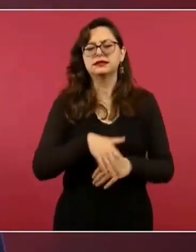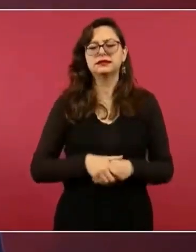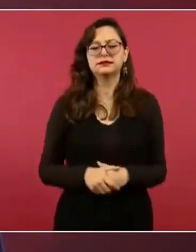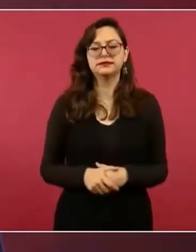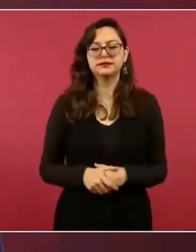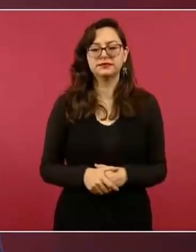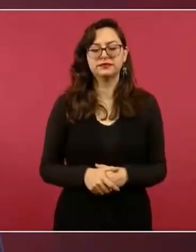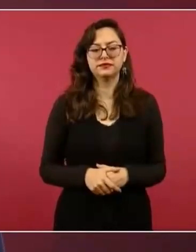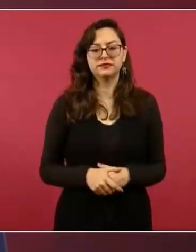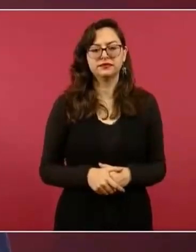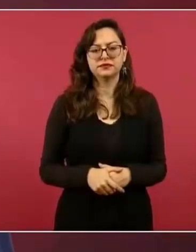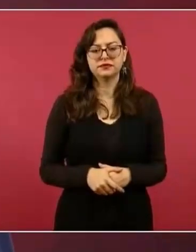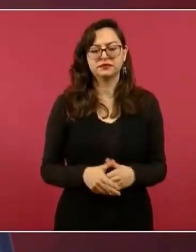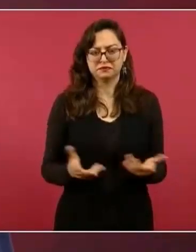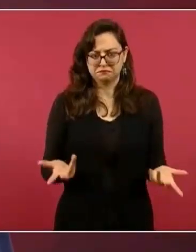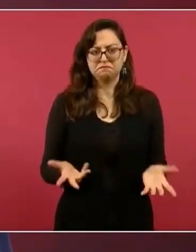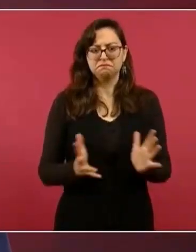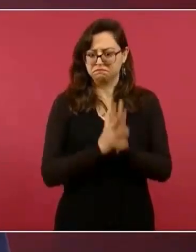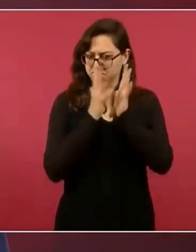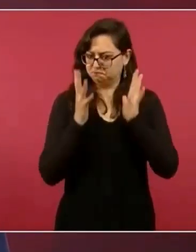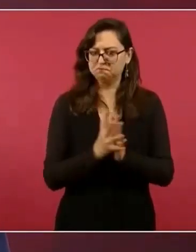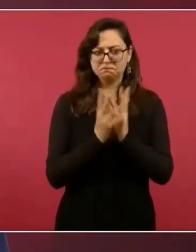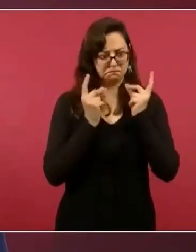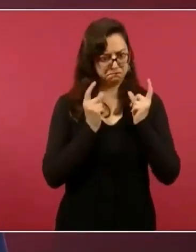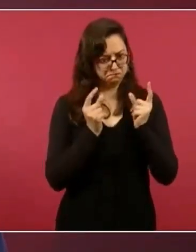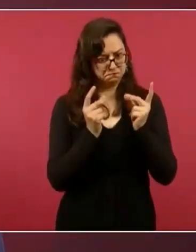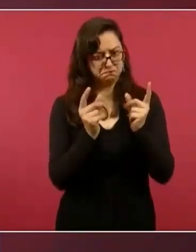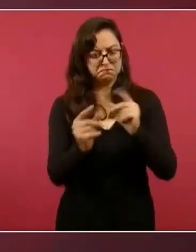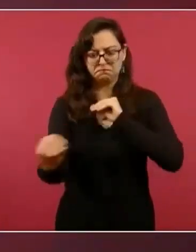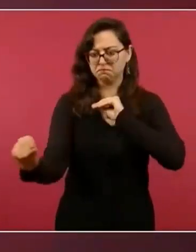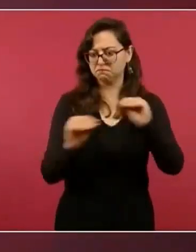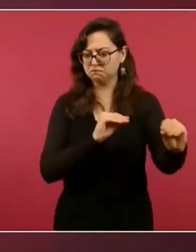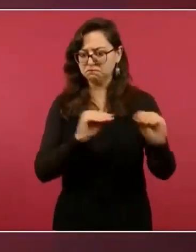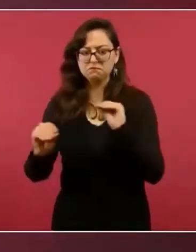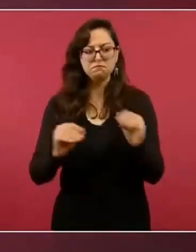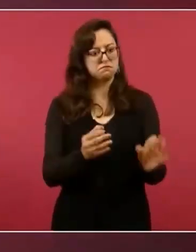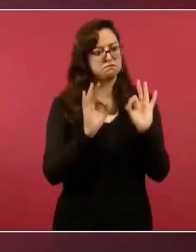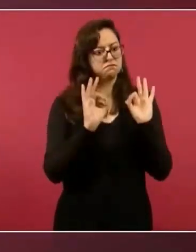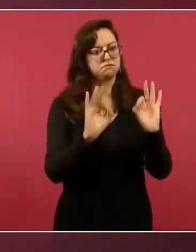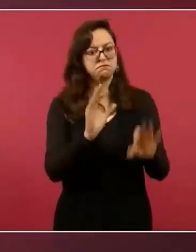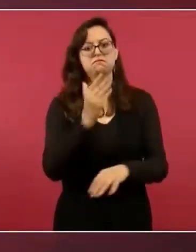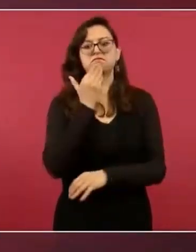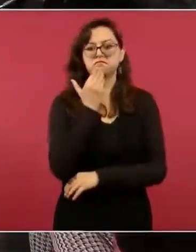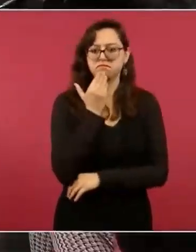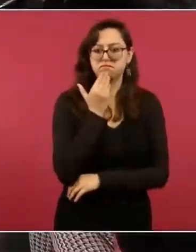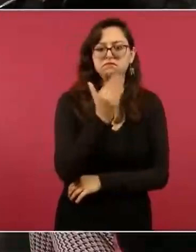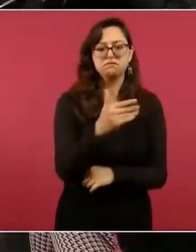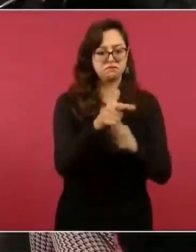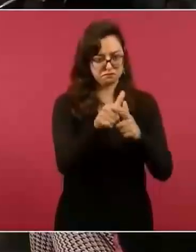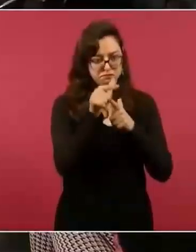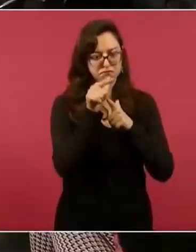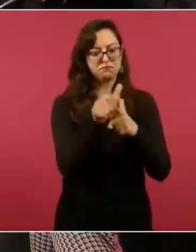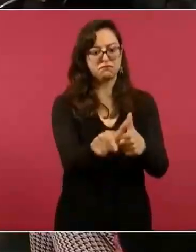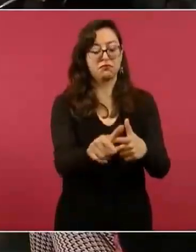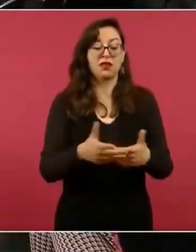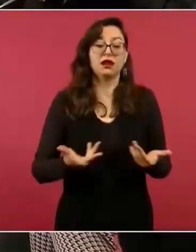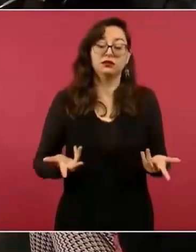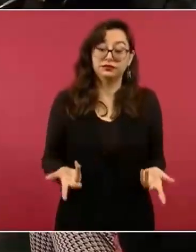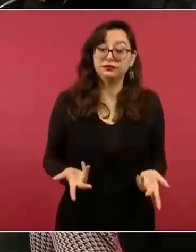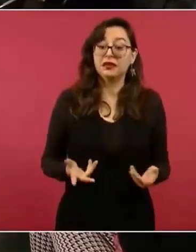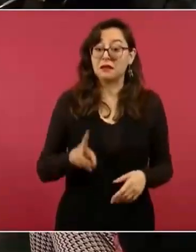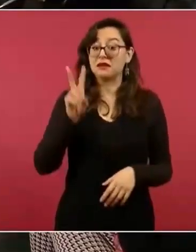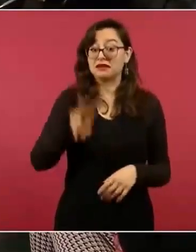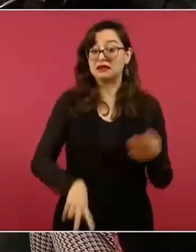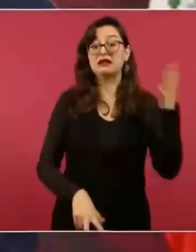Que no dejen, pues, de participar, de movilizarse, aunque esto exige de muchas